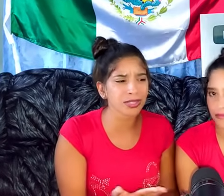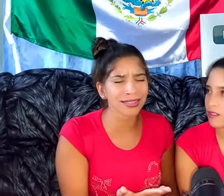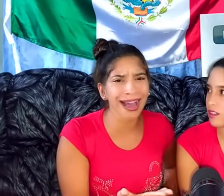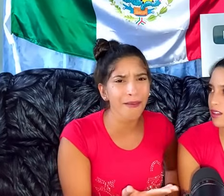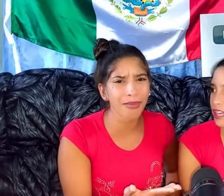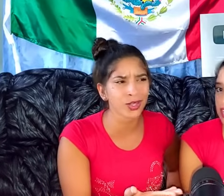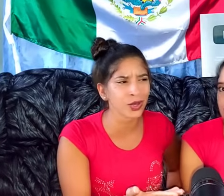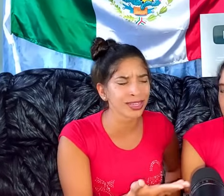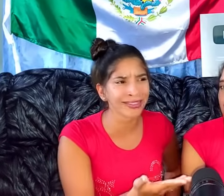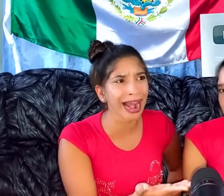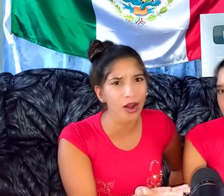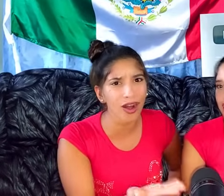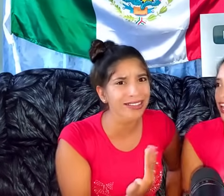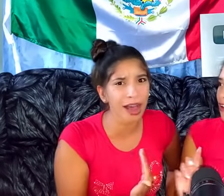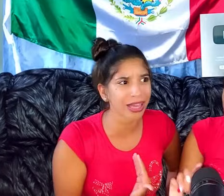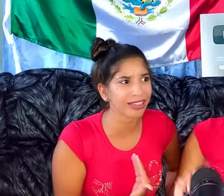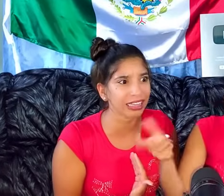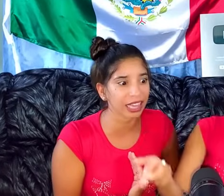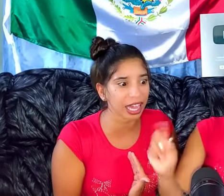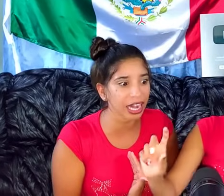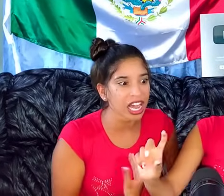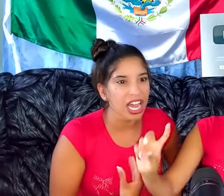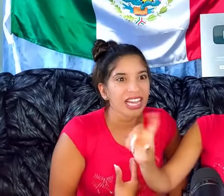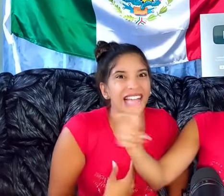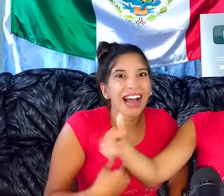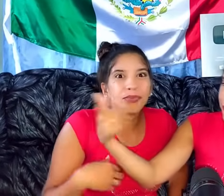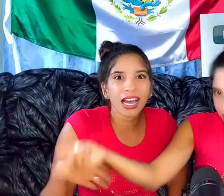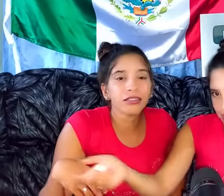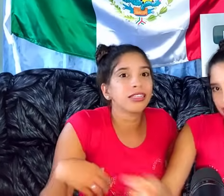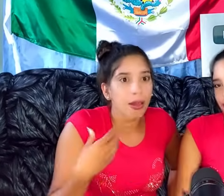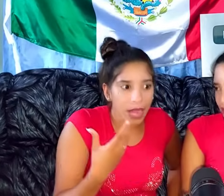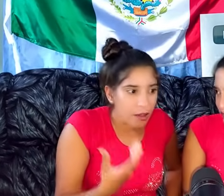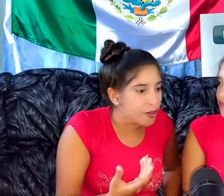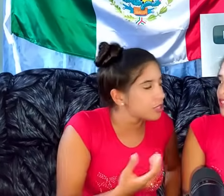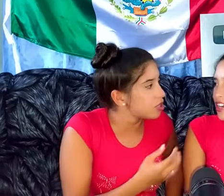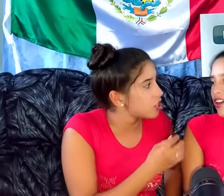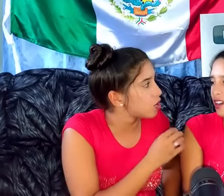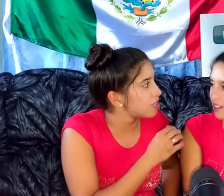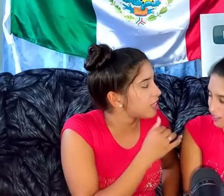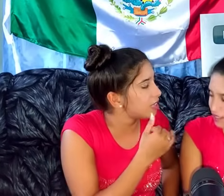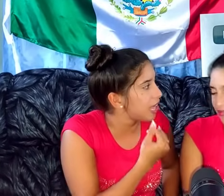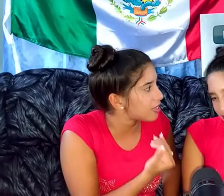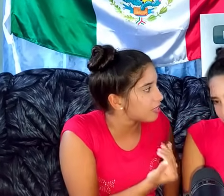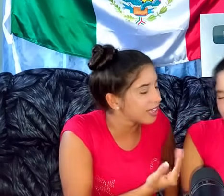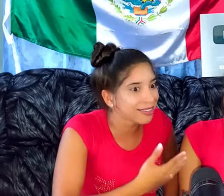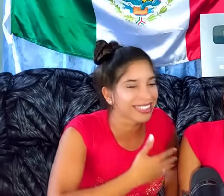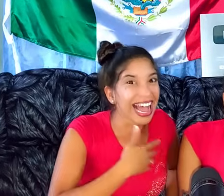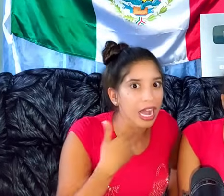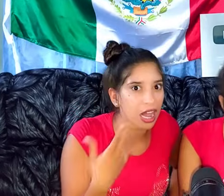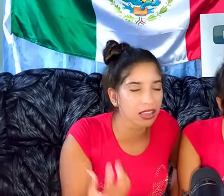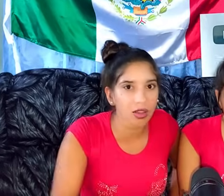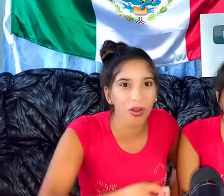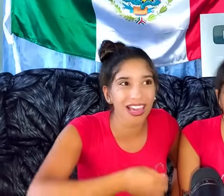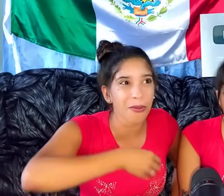tantas cosas tan ambiciosas, tan locas, y que a los mi entender, cambios sean de beneficio. De beneficios y cosas tan drásticas,